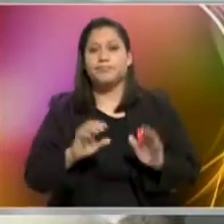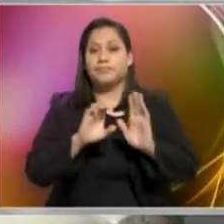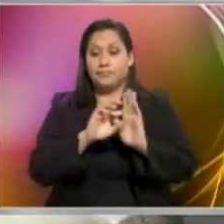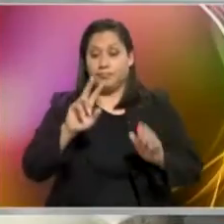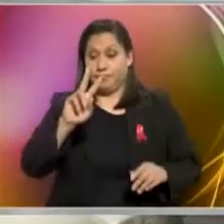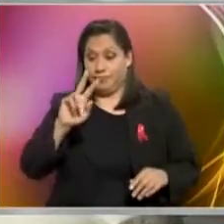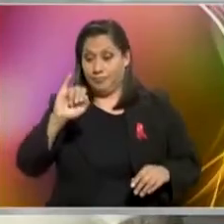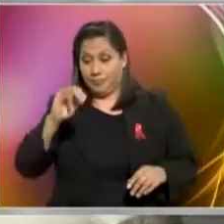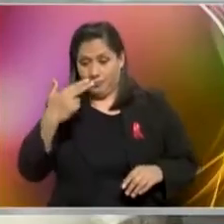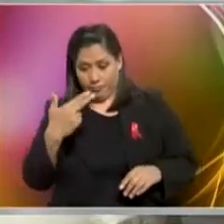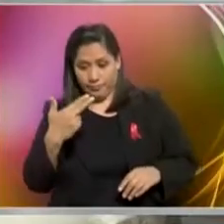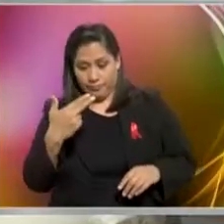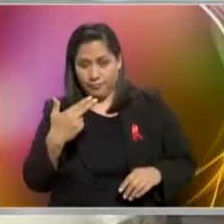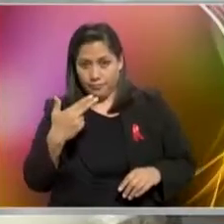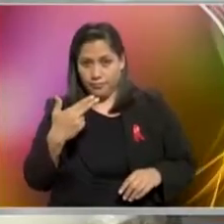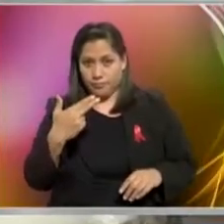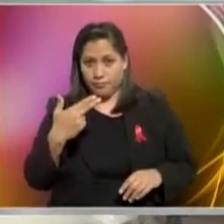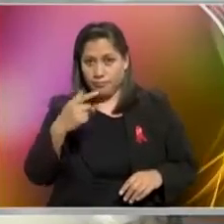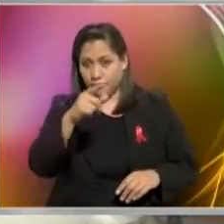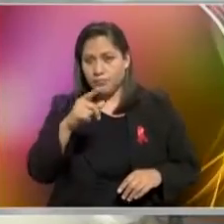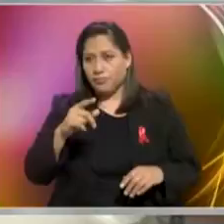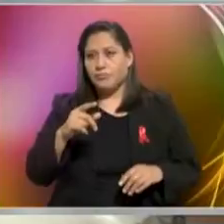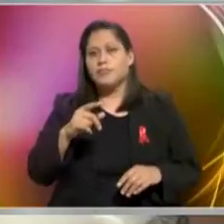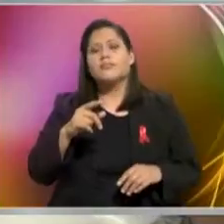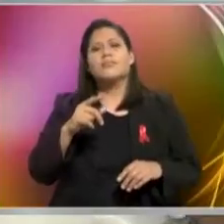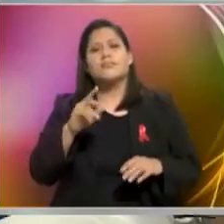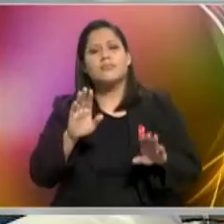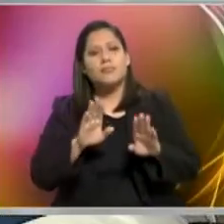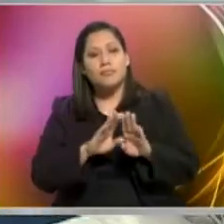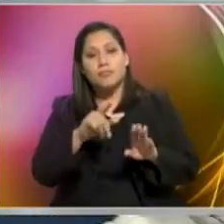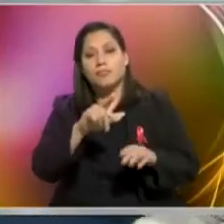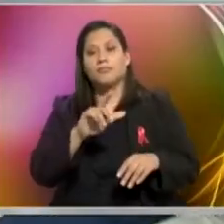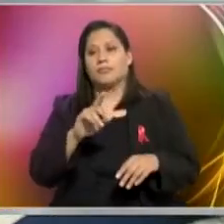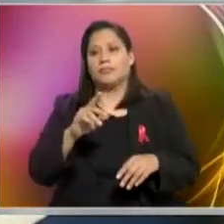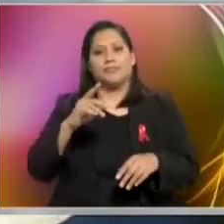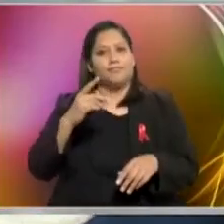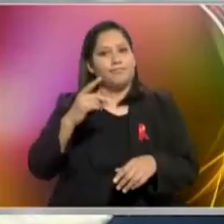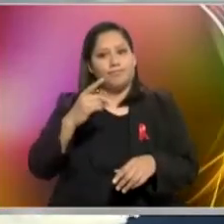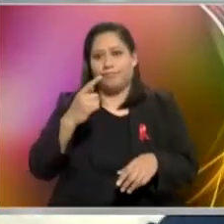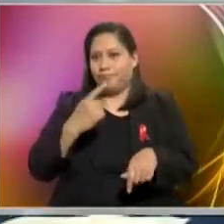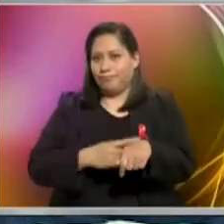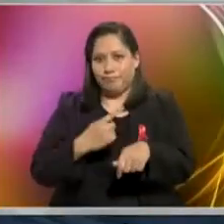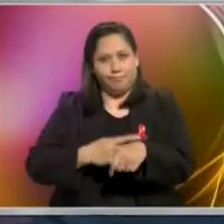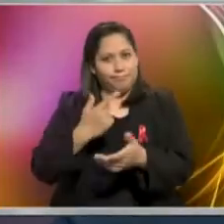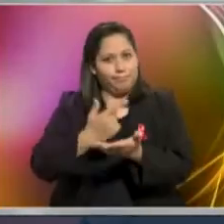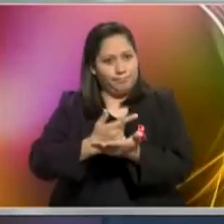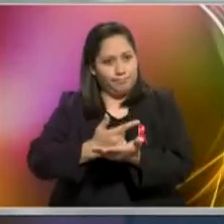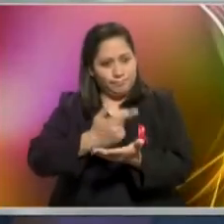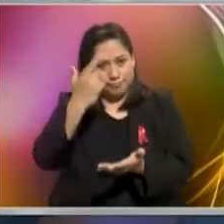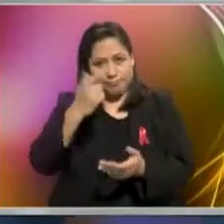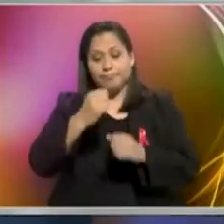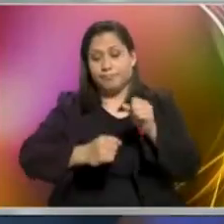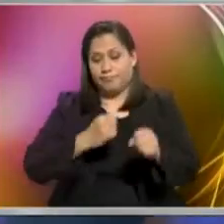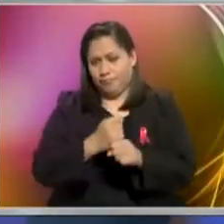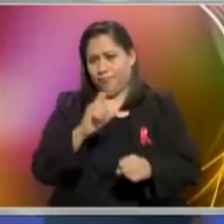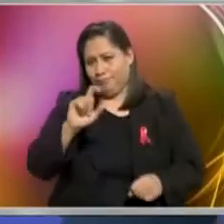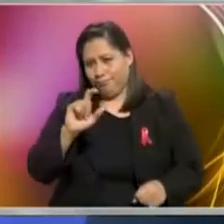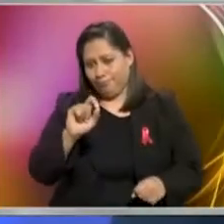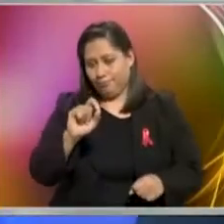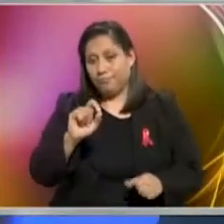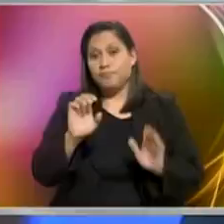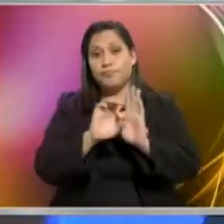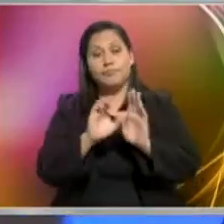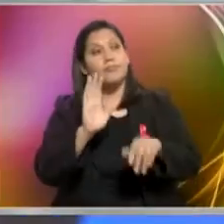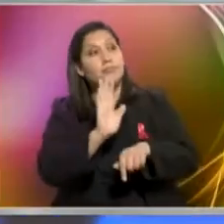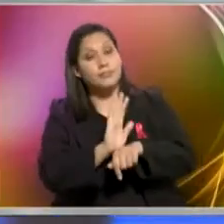el VIH, digamos, podemos clasificar como, si no el gran mal, uno de los grandes males del siglo XX. Entonces, digamos, el